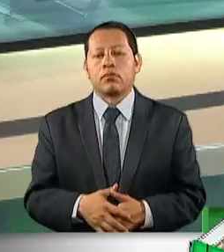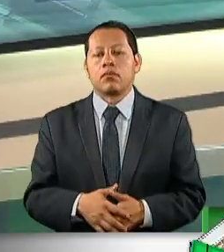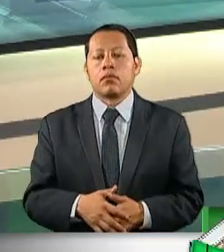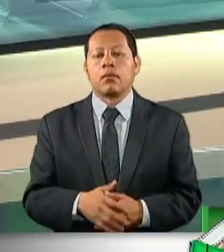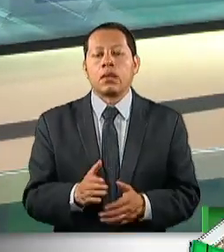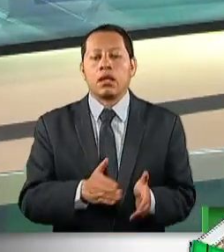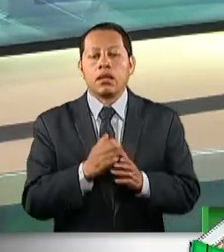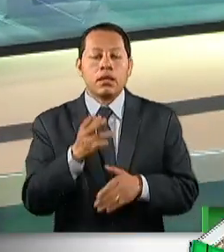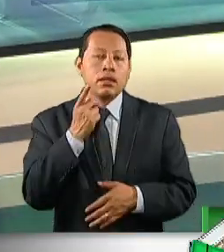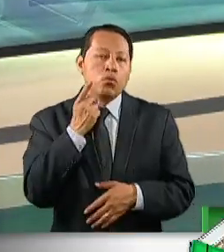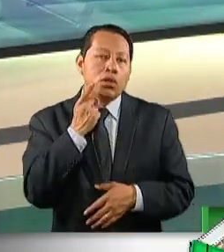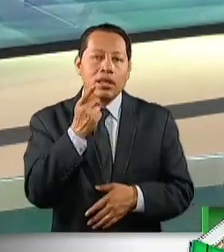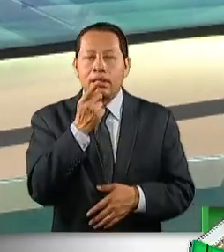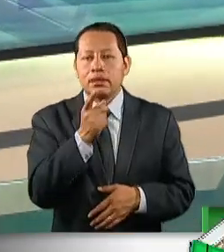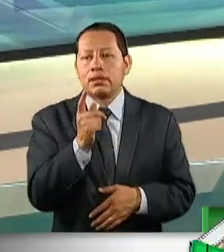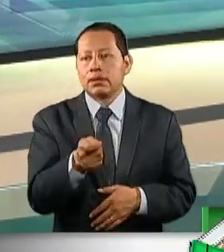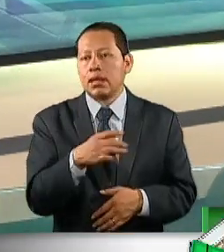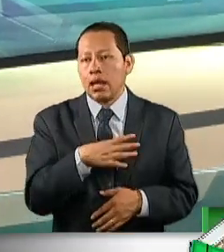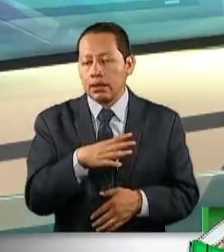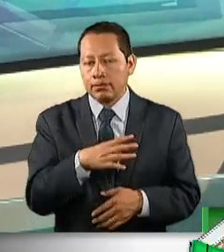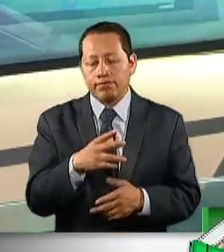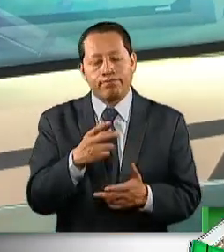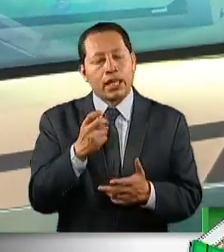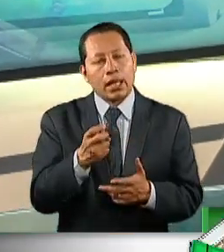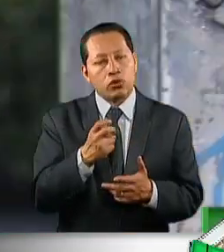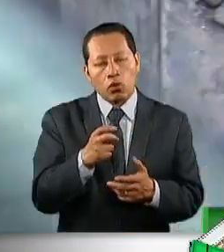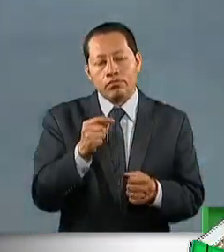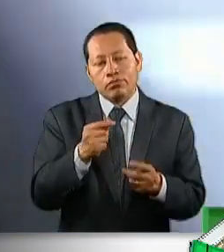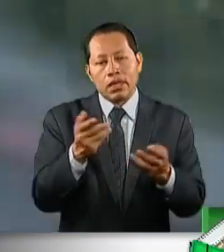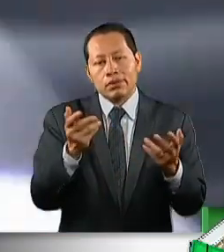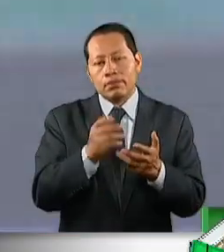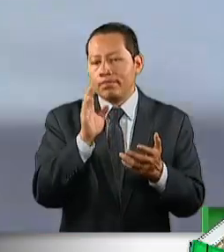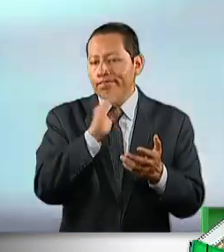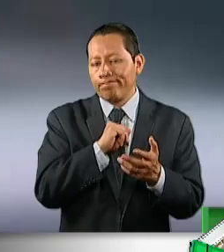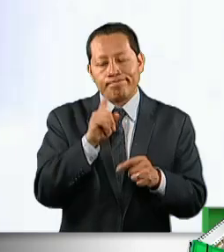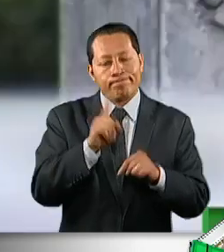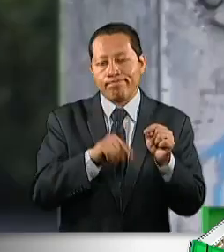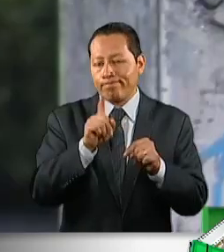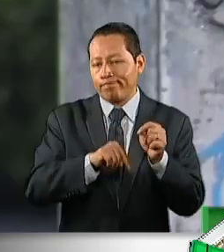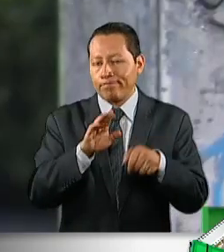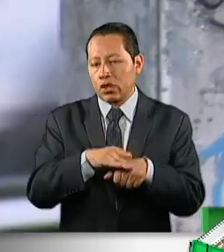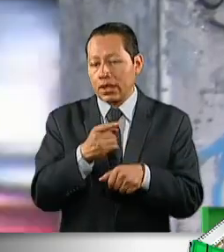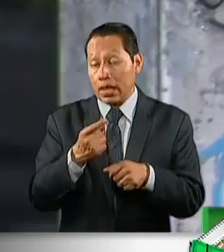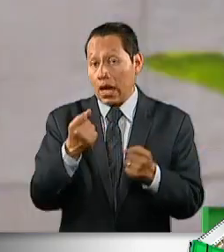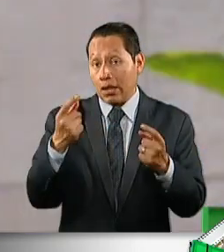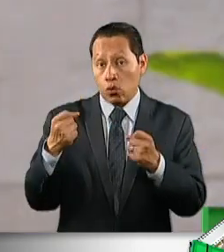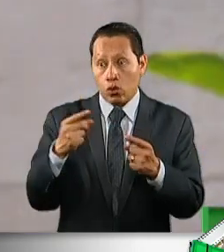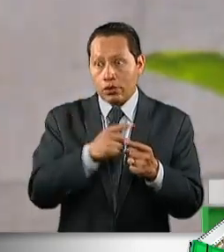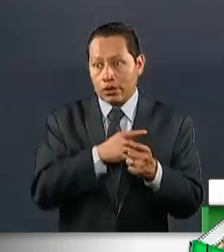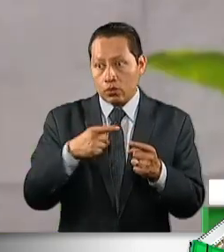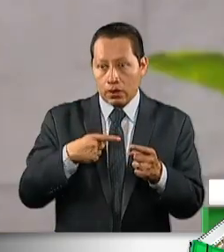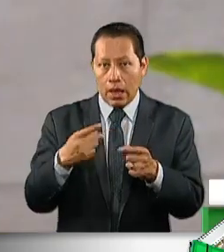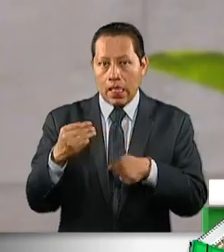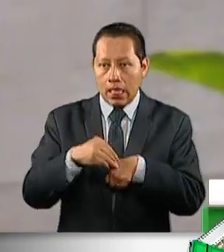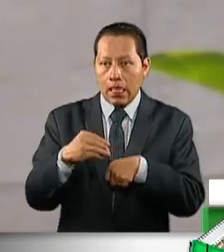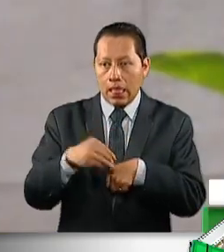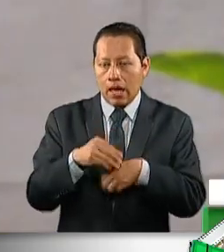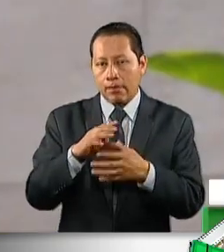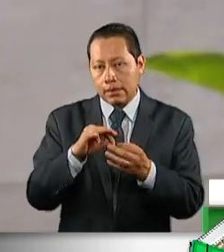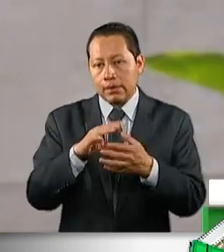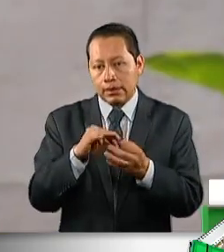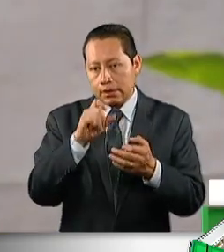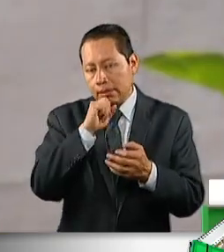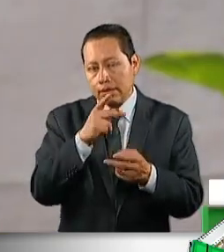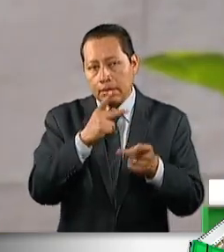diputados destacaron la importancia de combatir estas prácticas al señalar que los montadeudas acusan a los deudores a sus familiares y